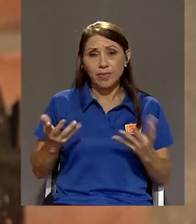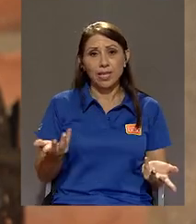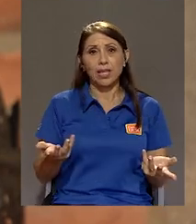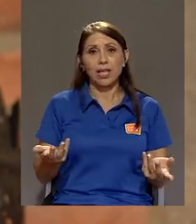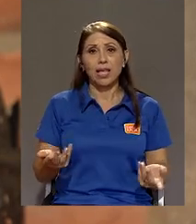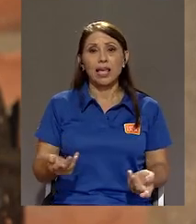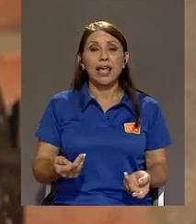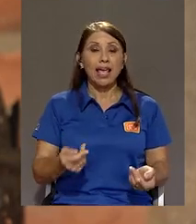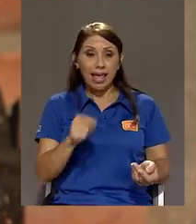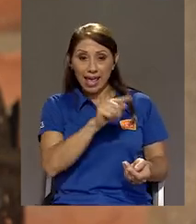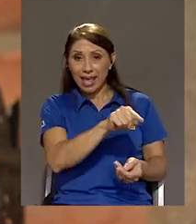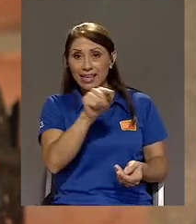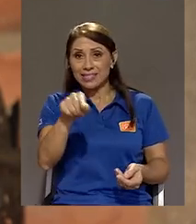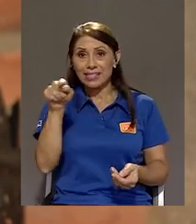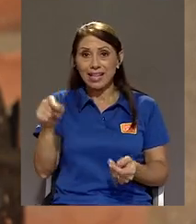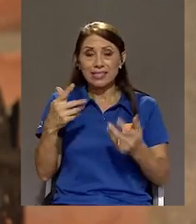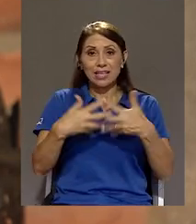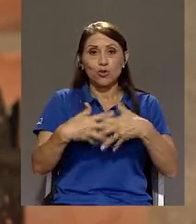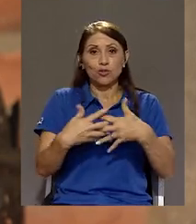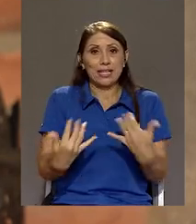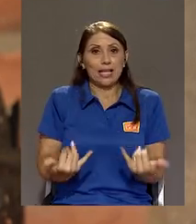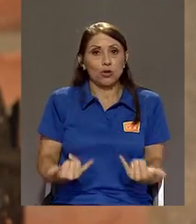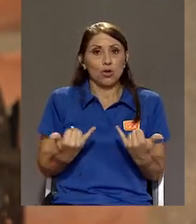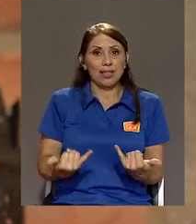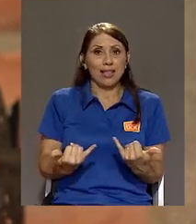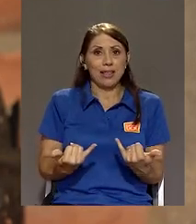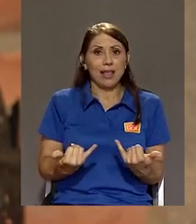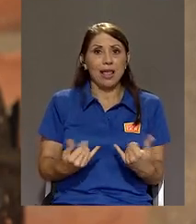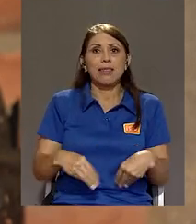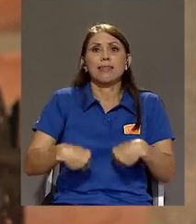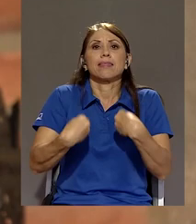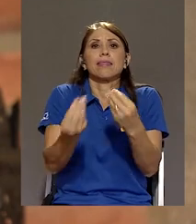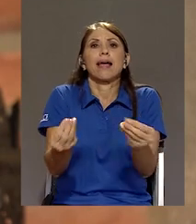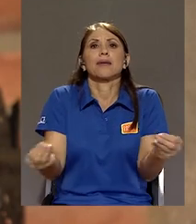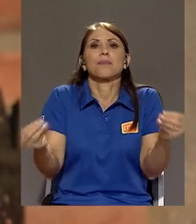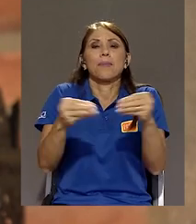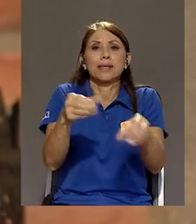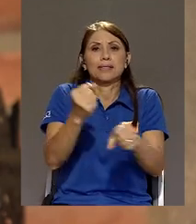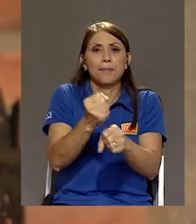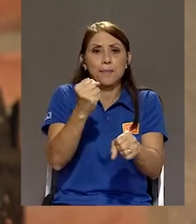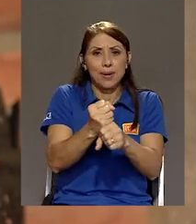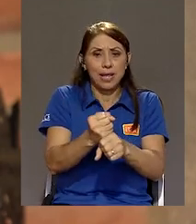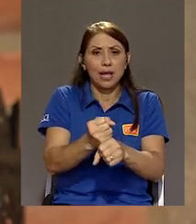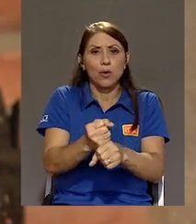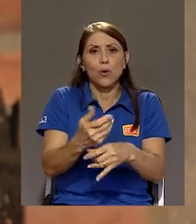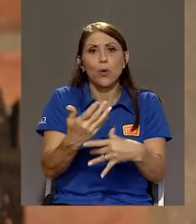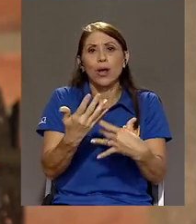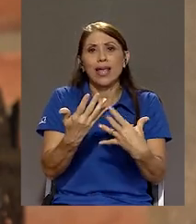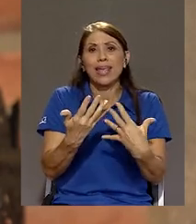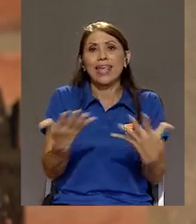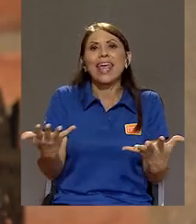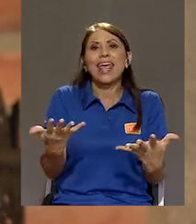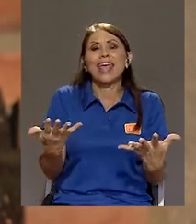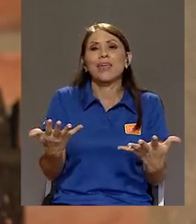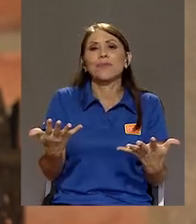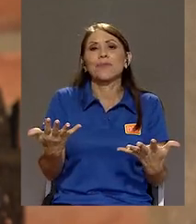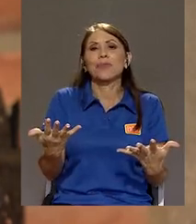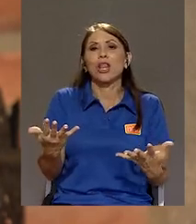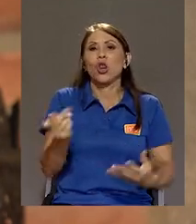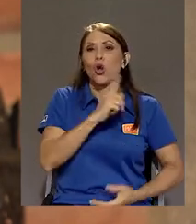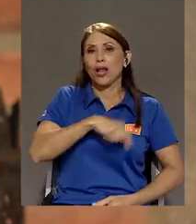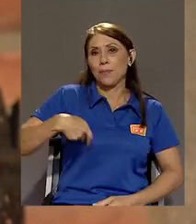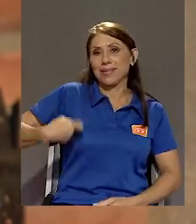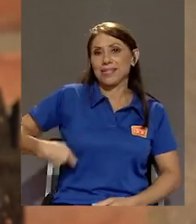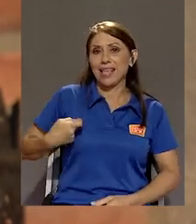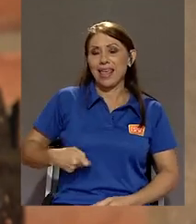Y estas industrias hoy en día generan muchísimo más empleo que el que el presidente Trump